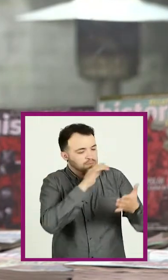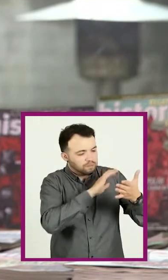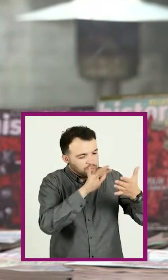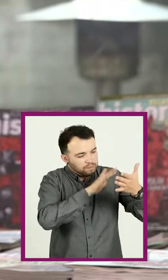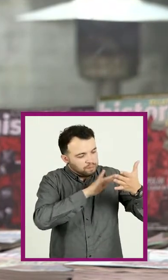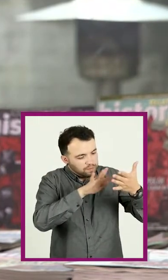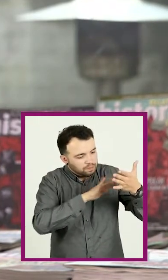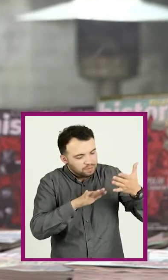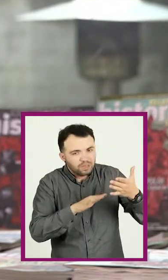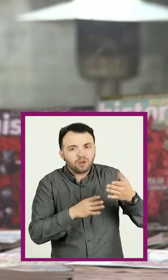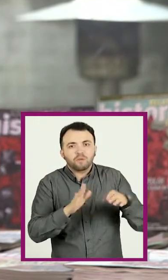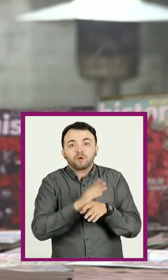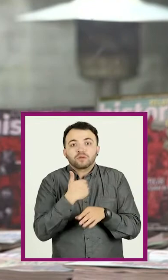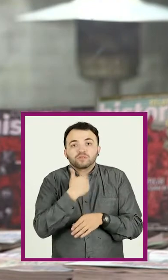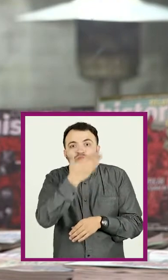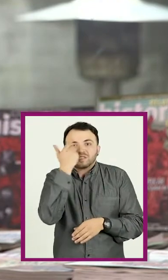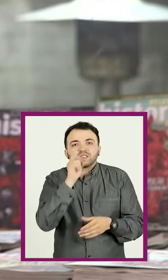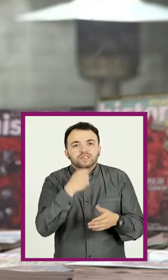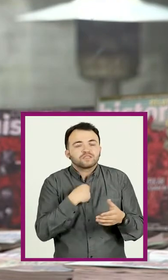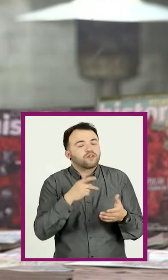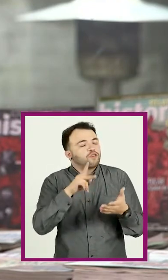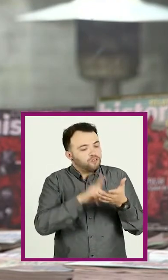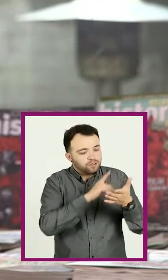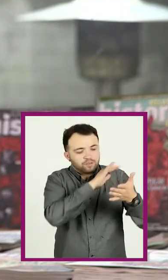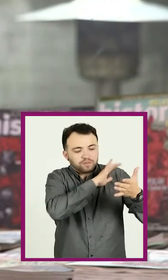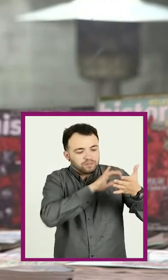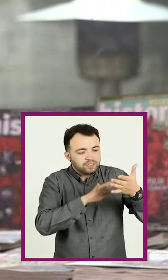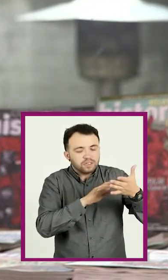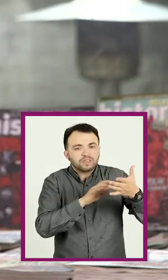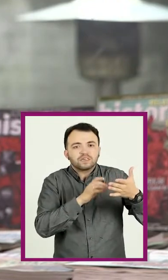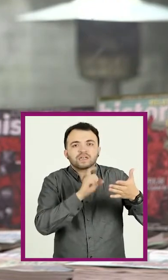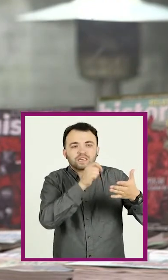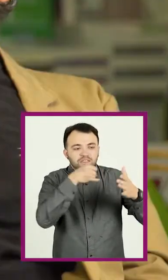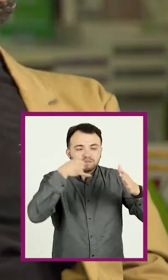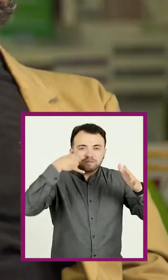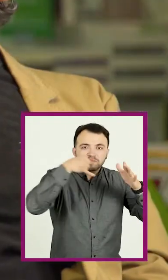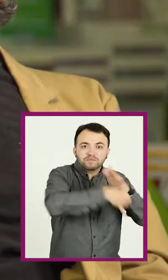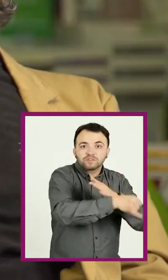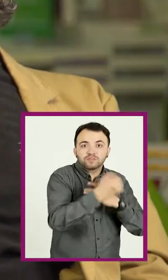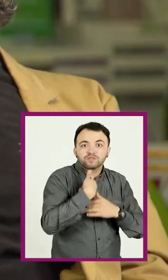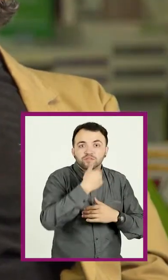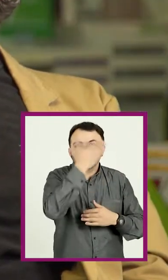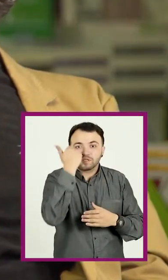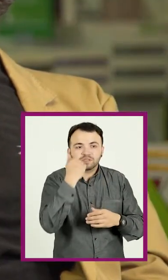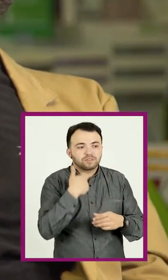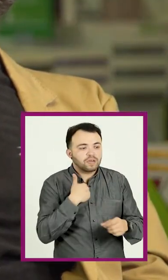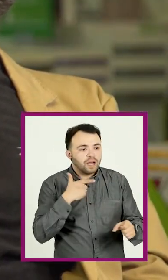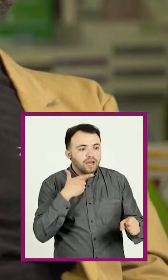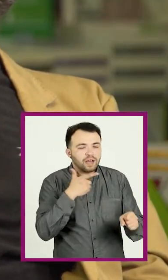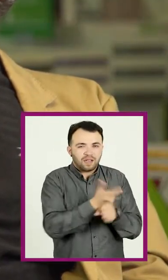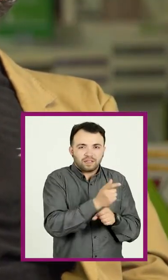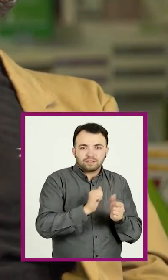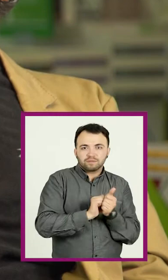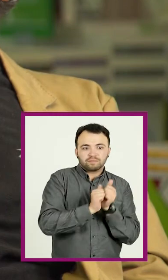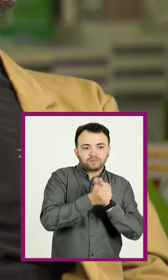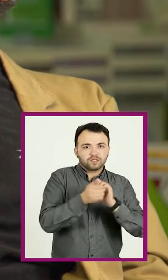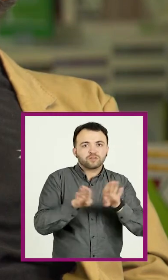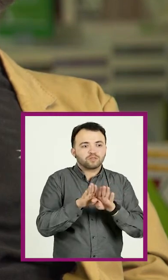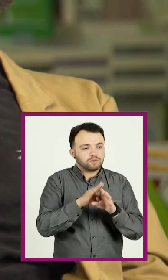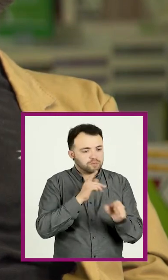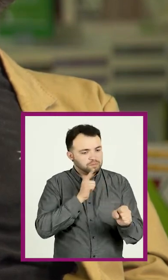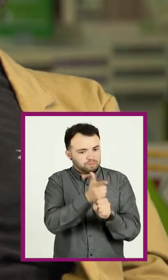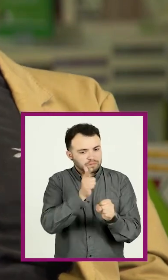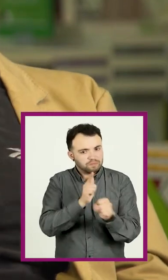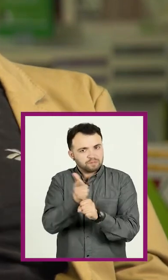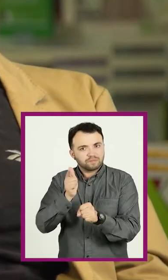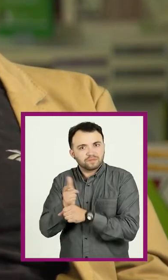como enterradas y que podemos actualizar todavía, ¿no? Es mucho el peso de la antigüedad en ese